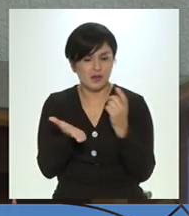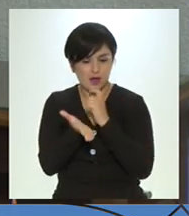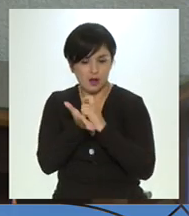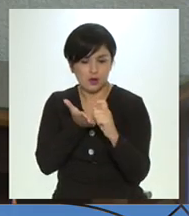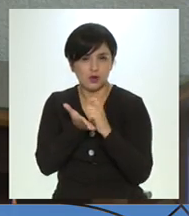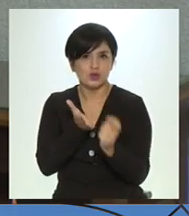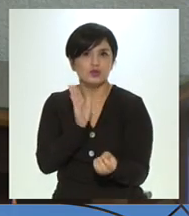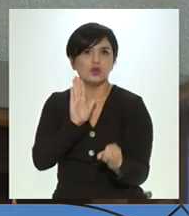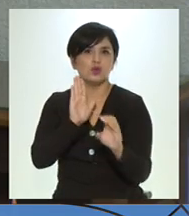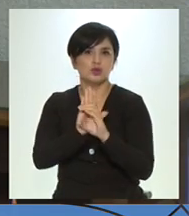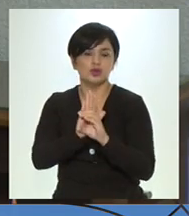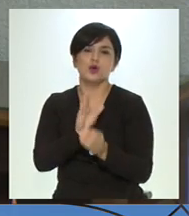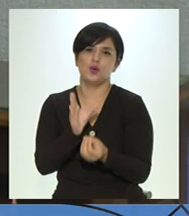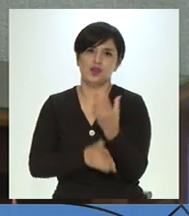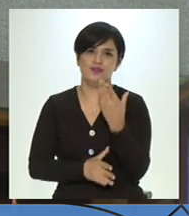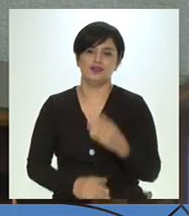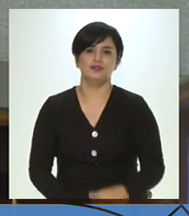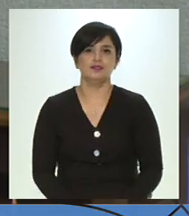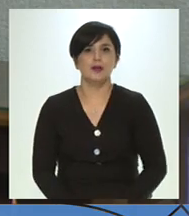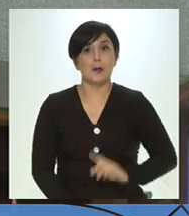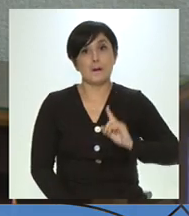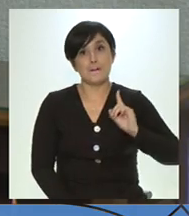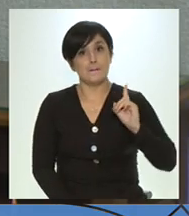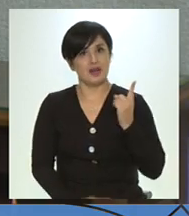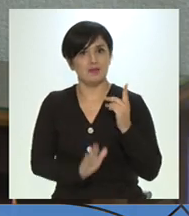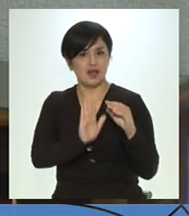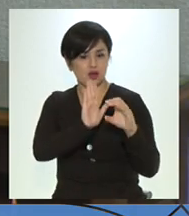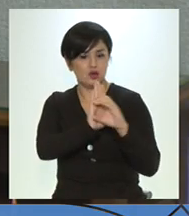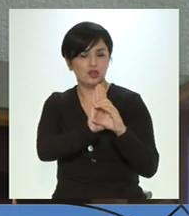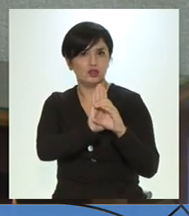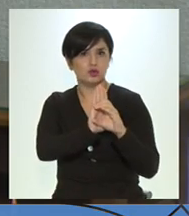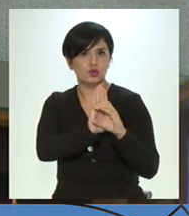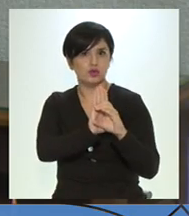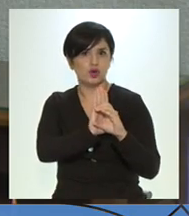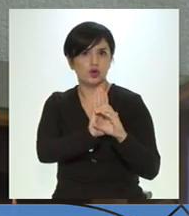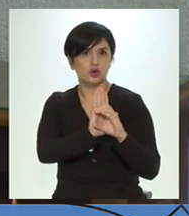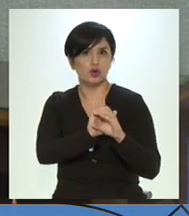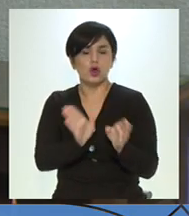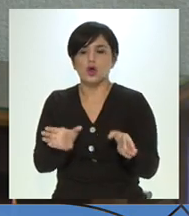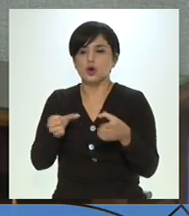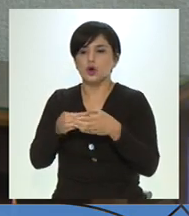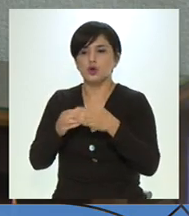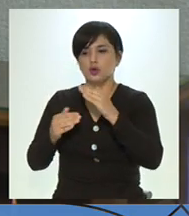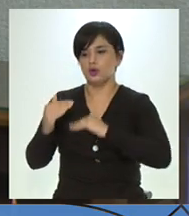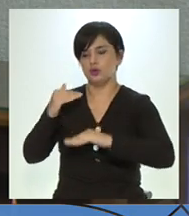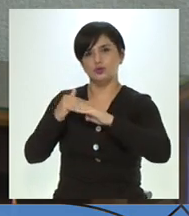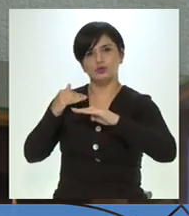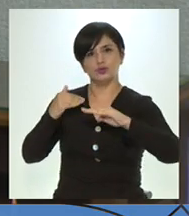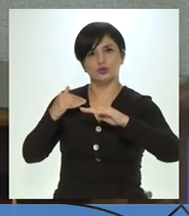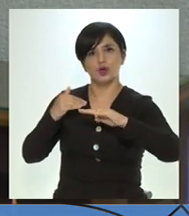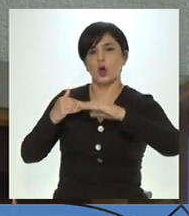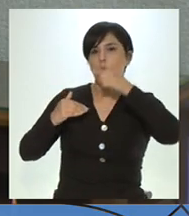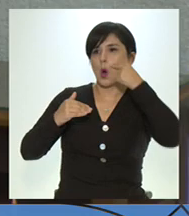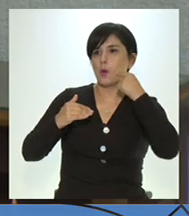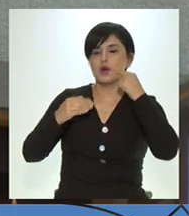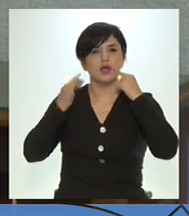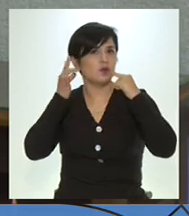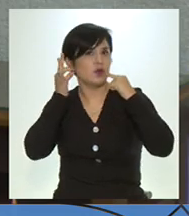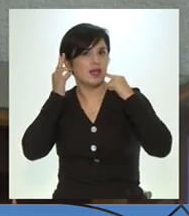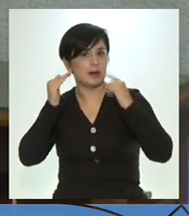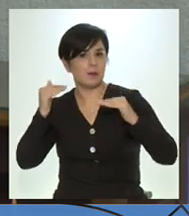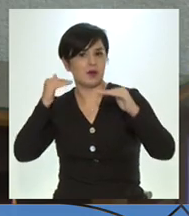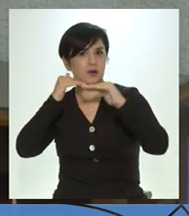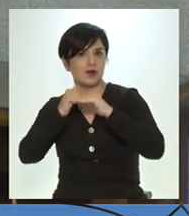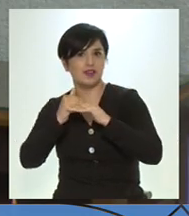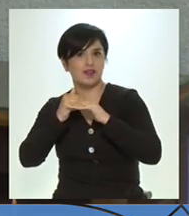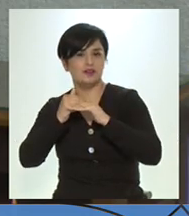constitución la primera carta elaborada por una cuota paritaria de convencionales mujeres y hombres y